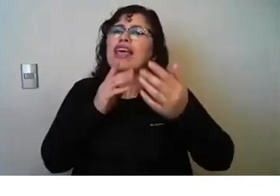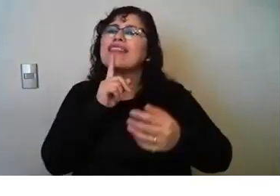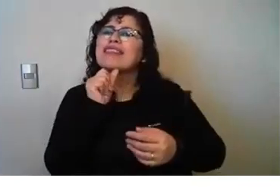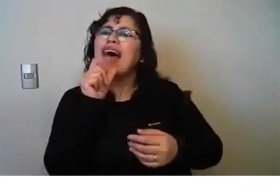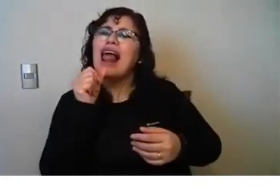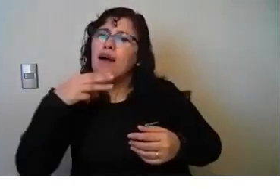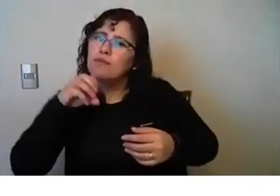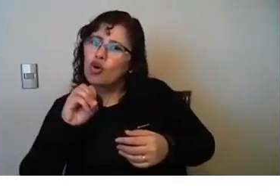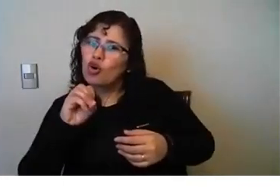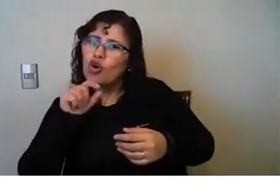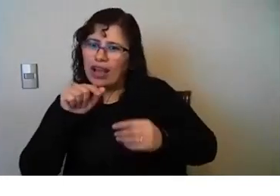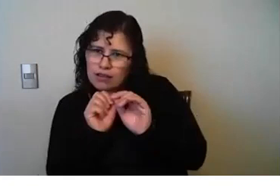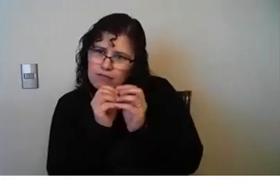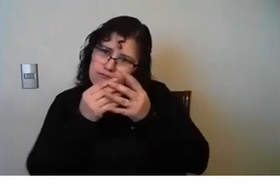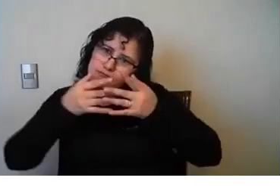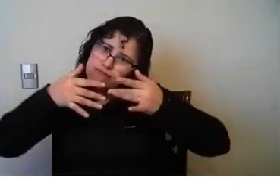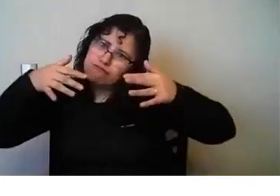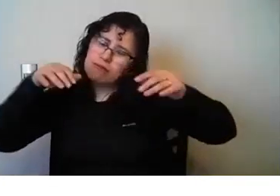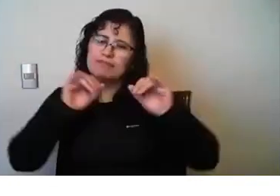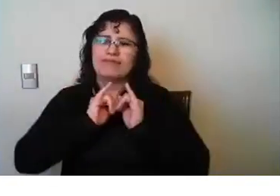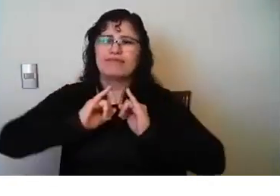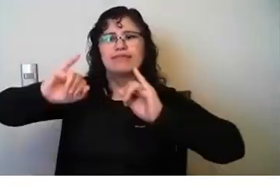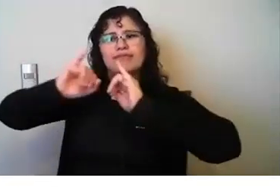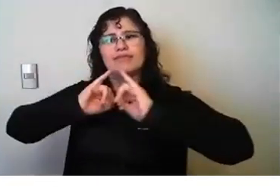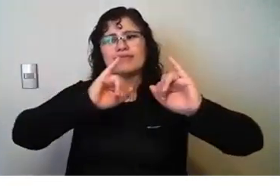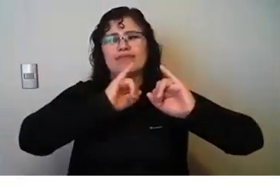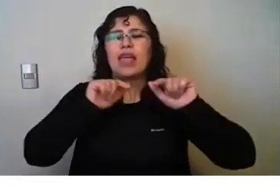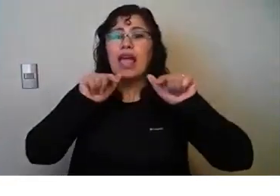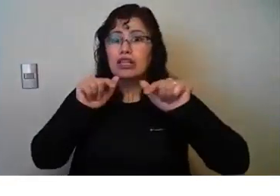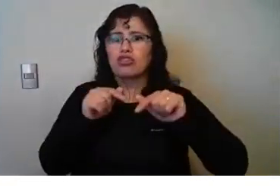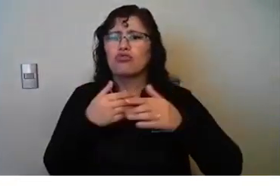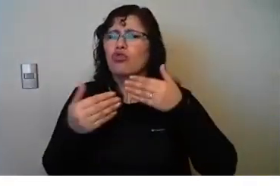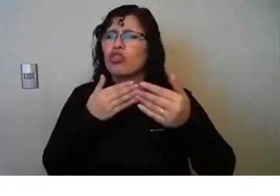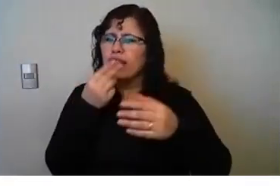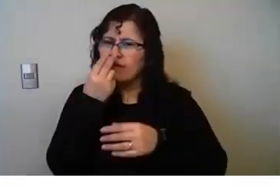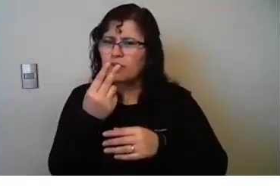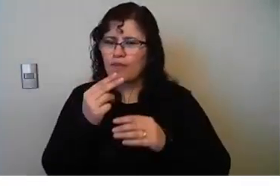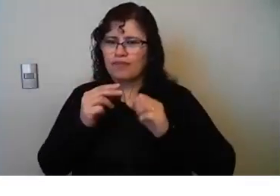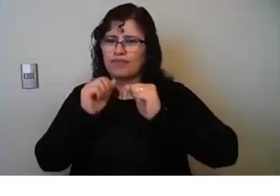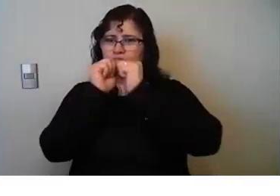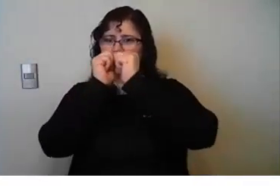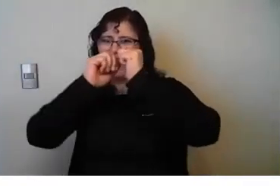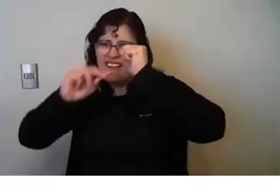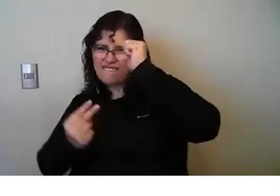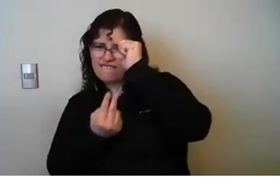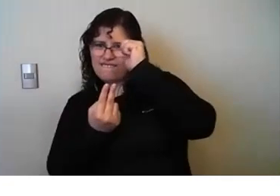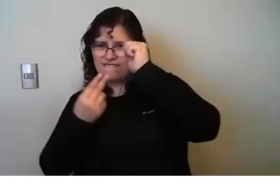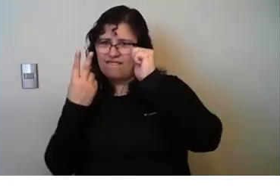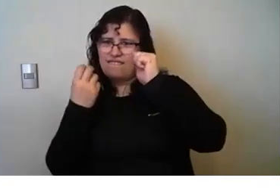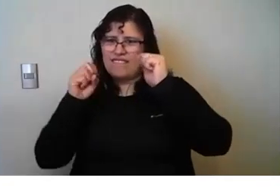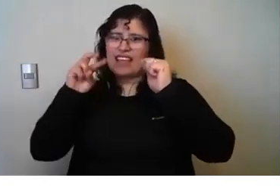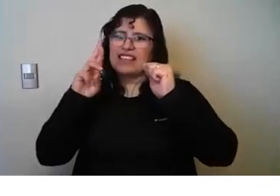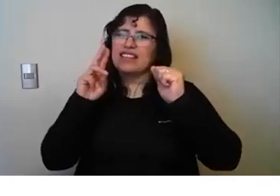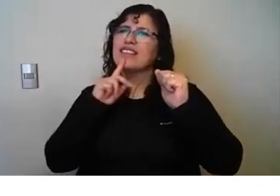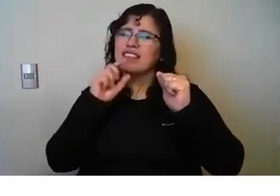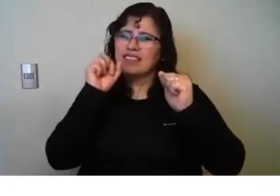el tálamo? Nosotros habíamos visto que es el núcleo en los ventrales posteriores. Recuerden que ahí habíamos dividido uno